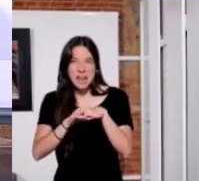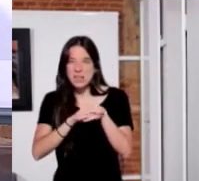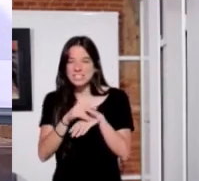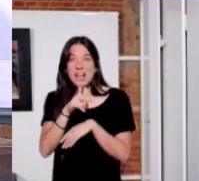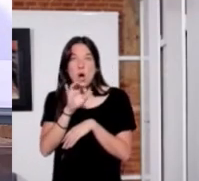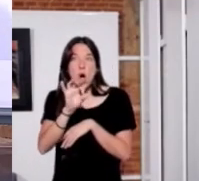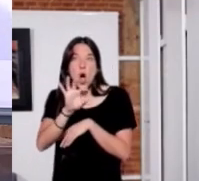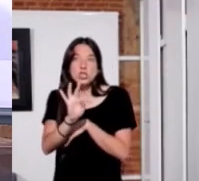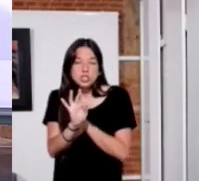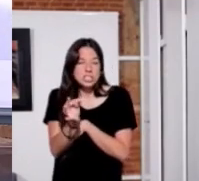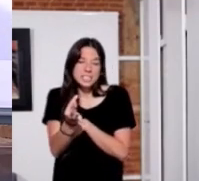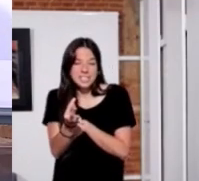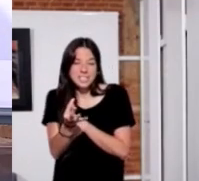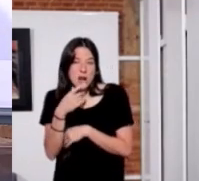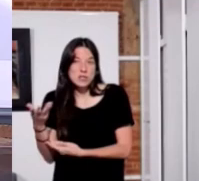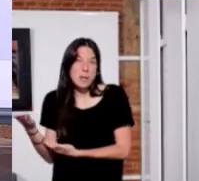tenía